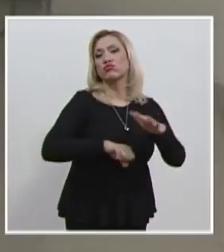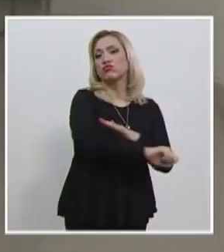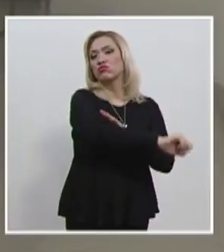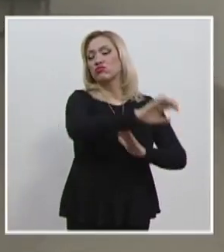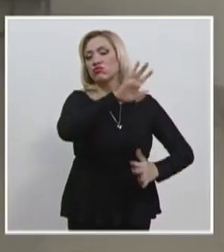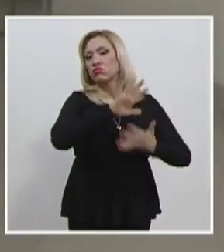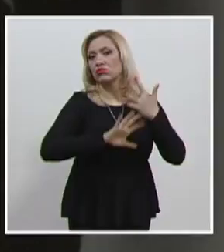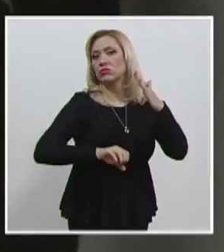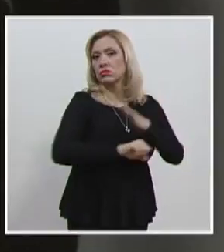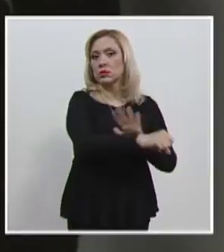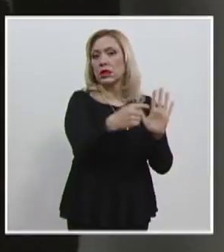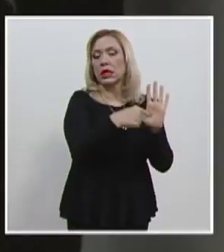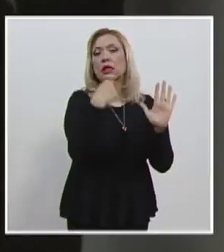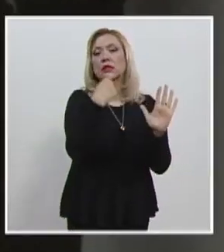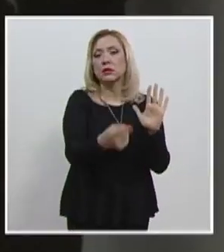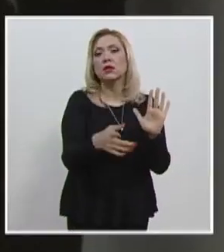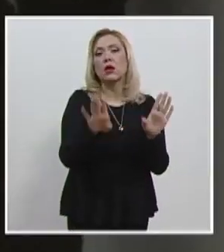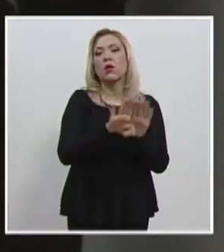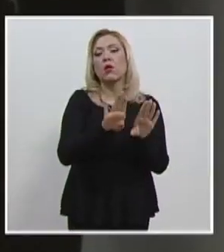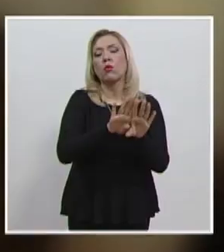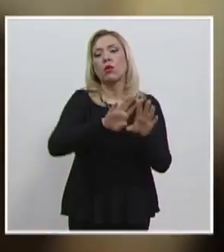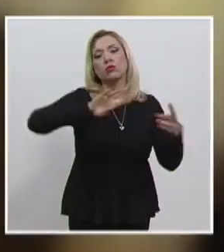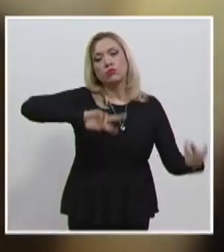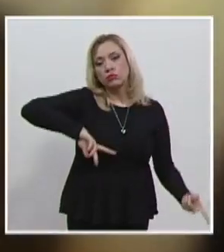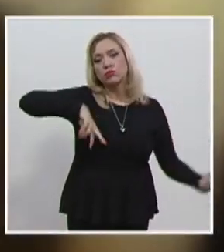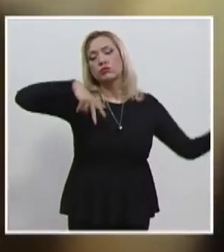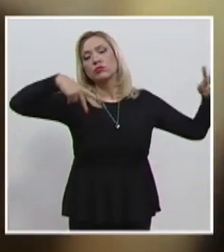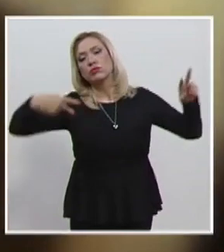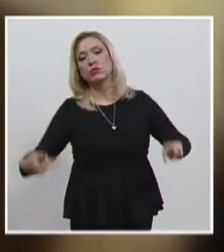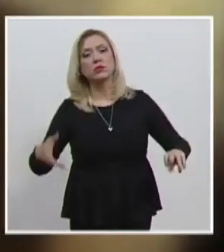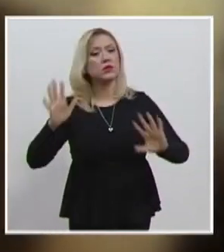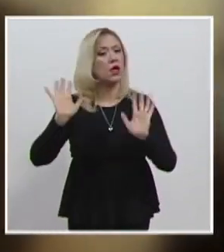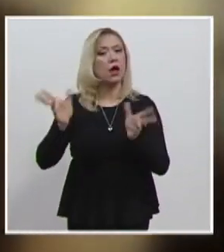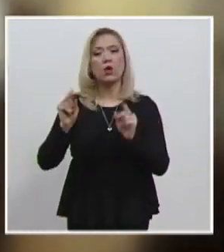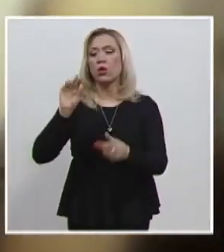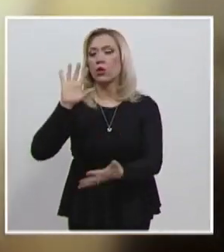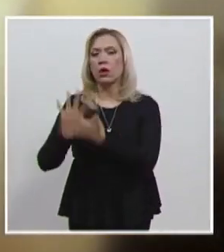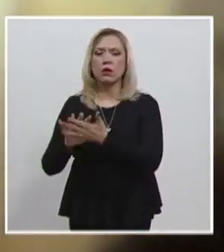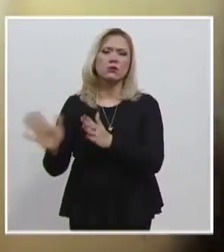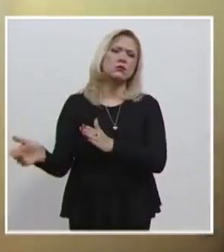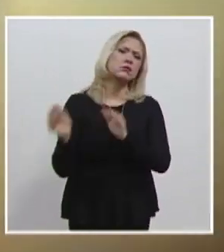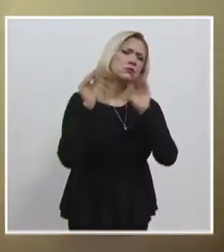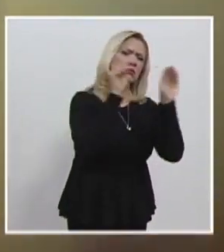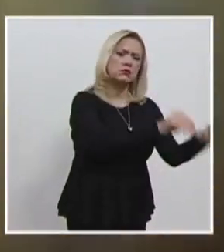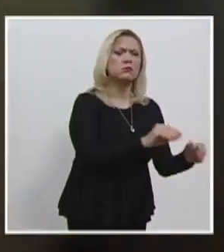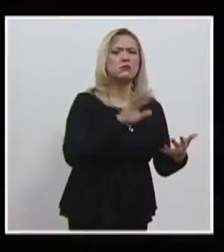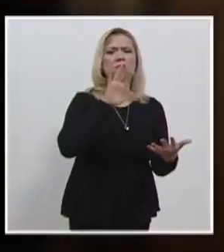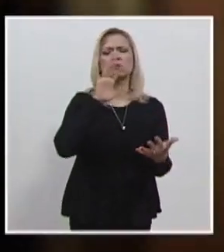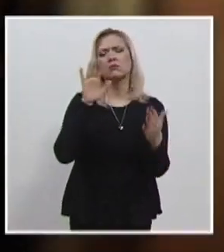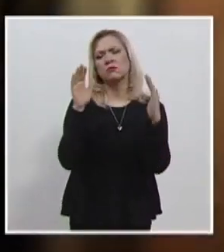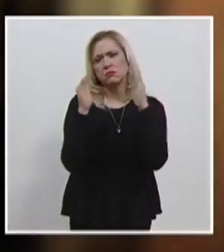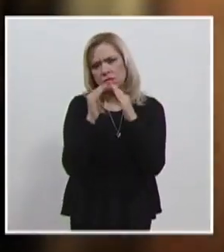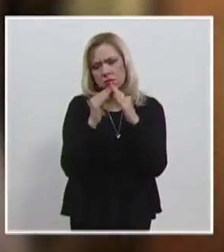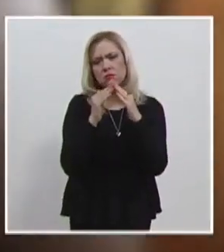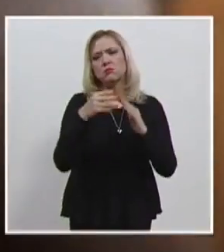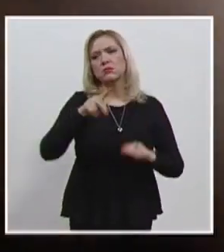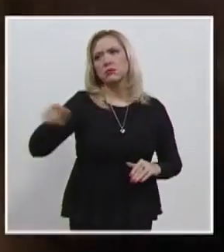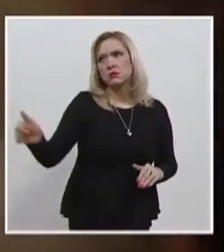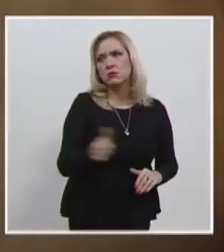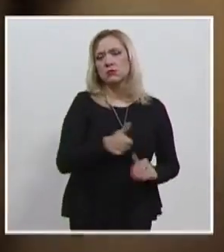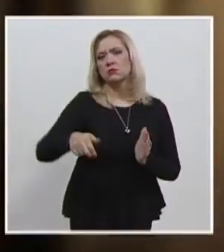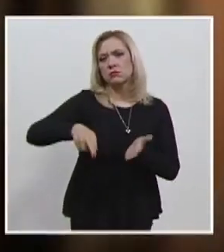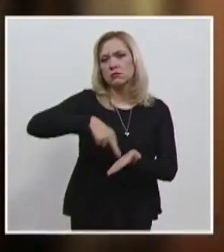regula la sustitución y suspensión de la pena de prisión un beneficio que se puede obtener una vez que se dicta